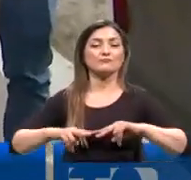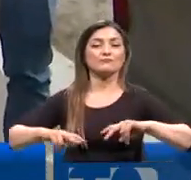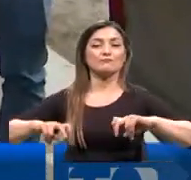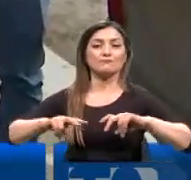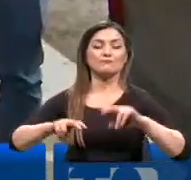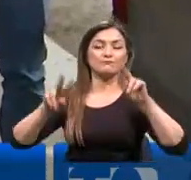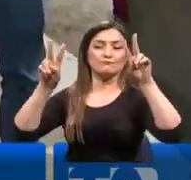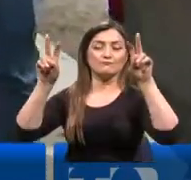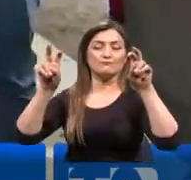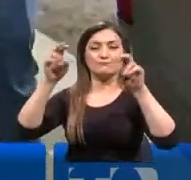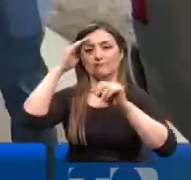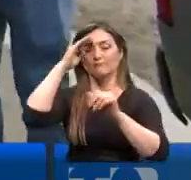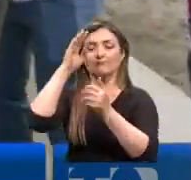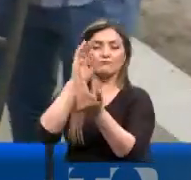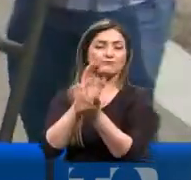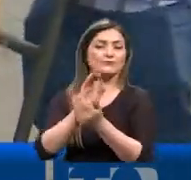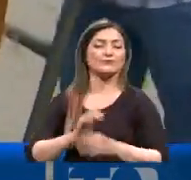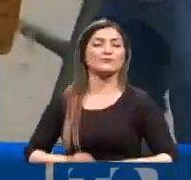caso Ispol.